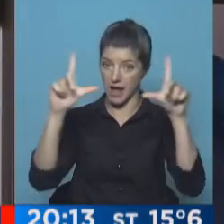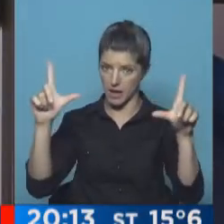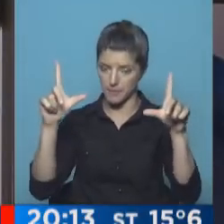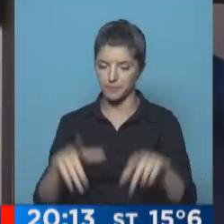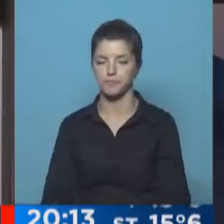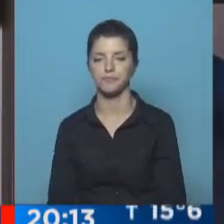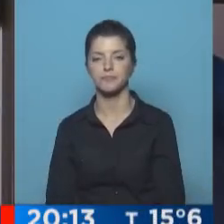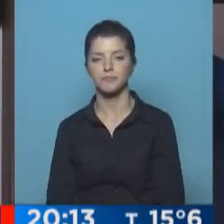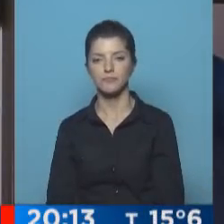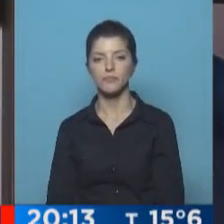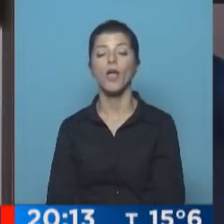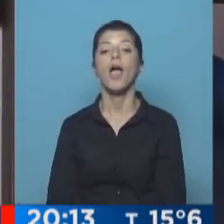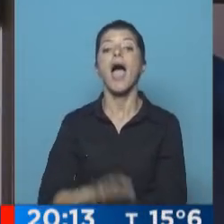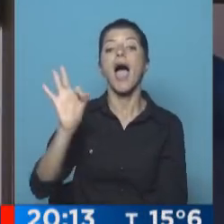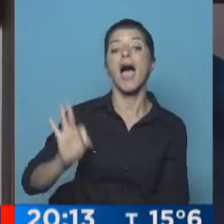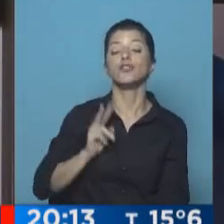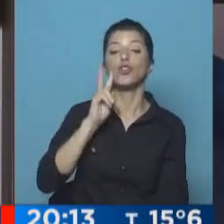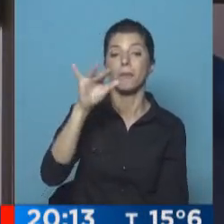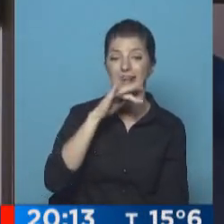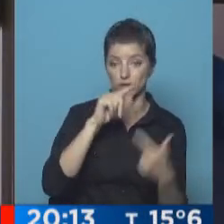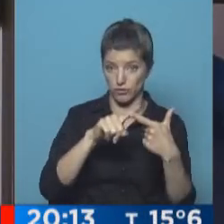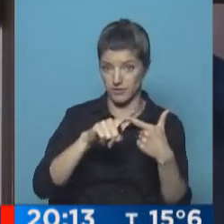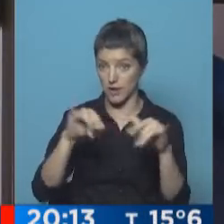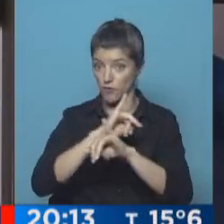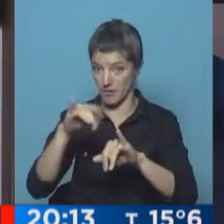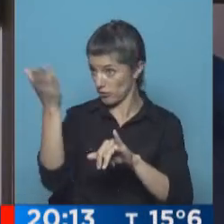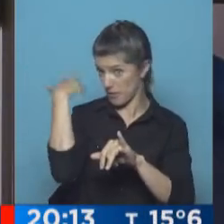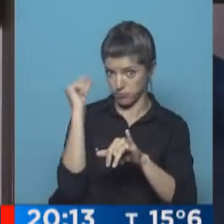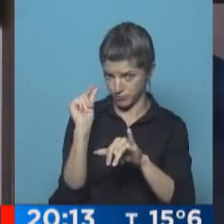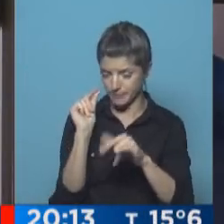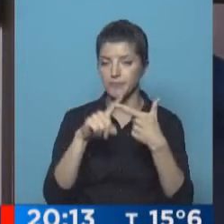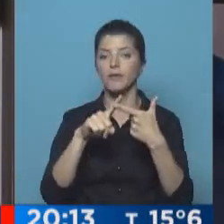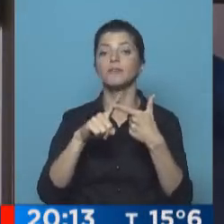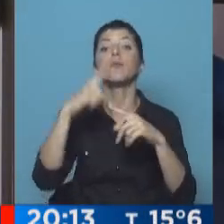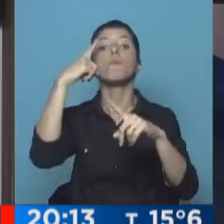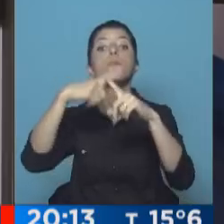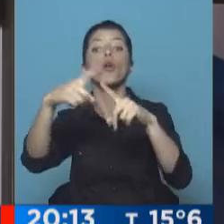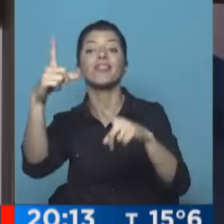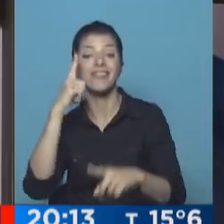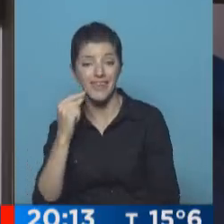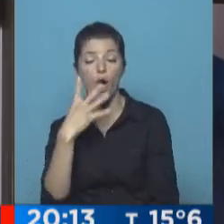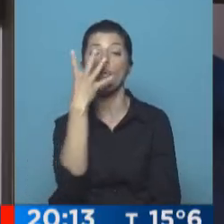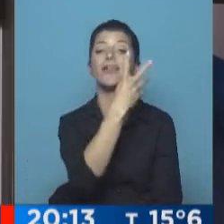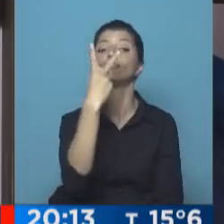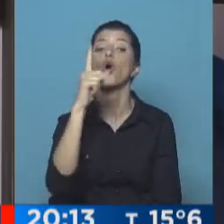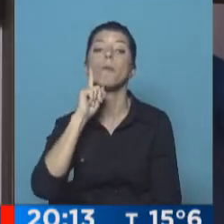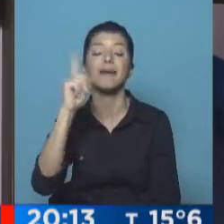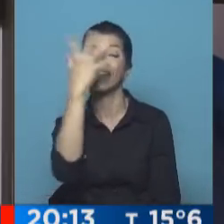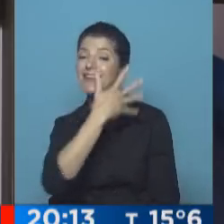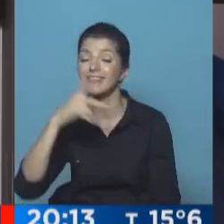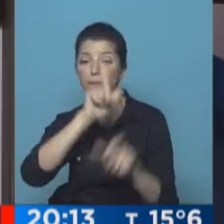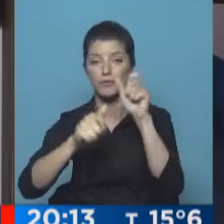vemos 2014 datos bastante actualizados por día 42,500 personas